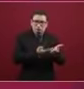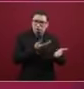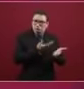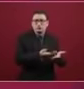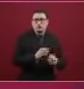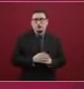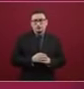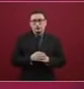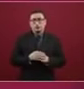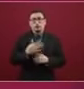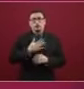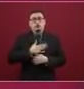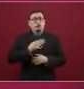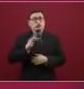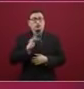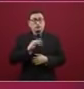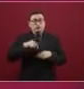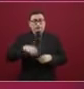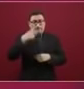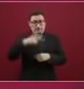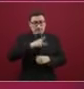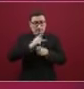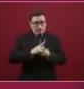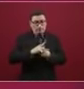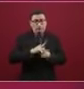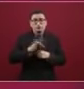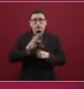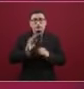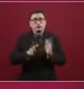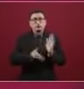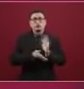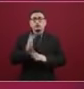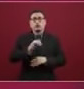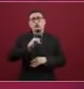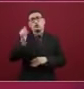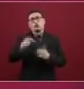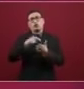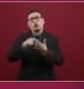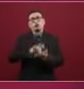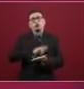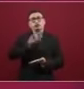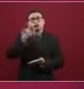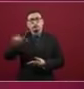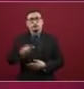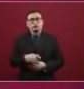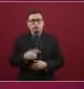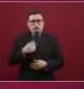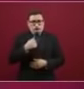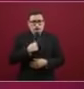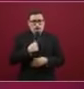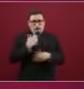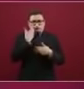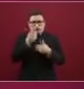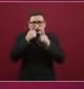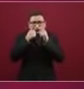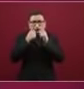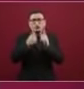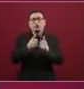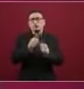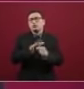si salgo del país, porque he decidido primero atender